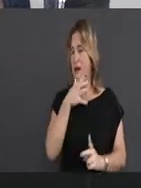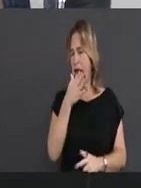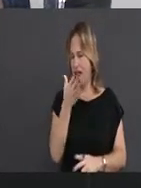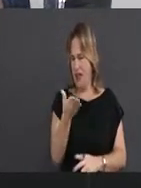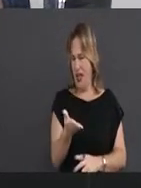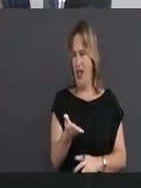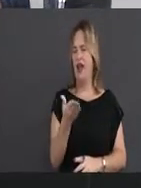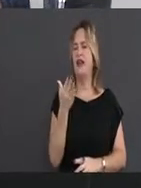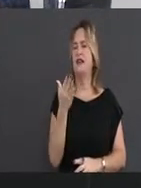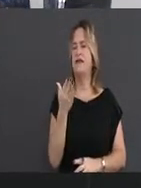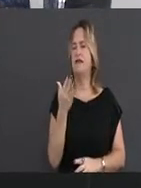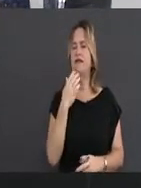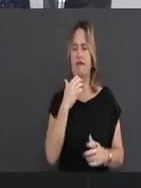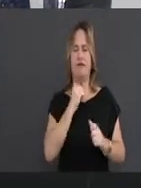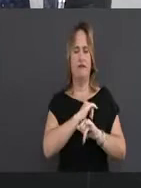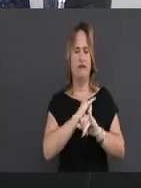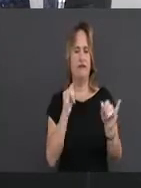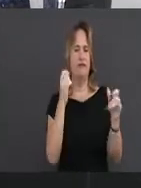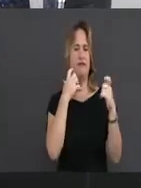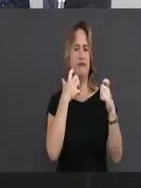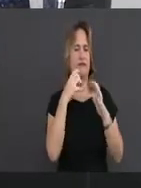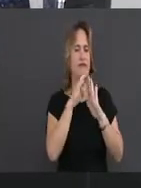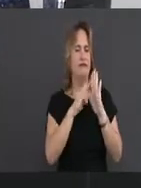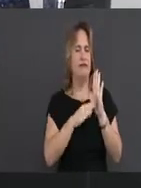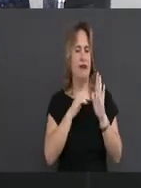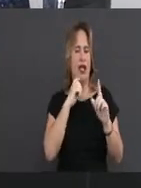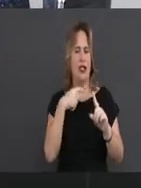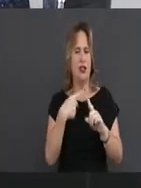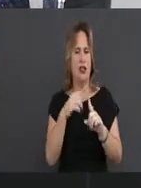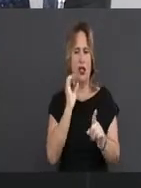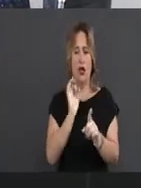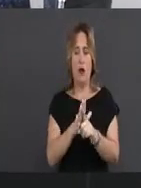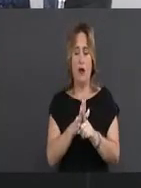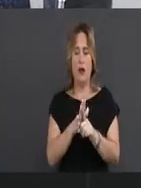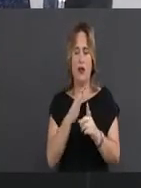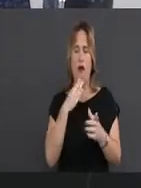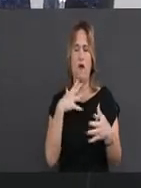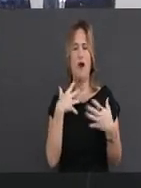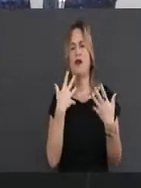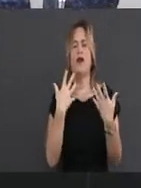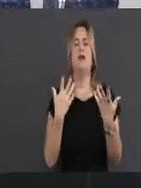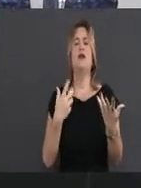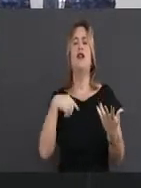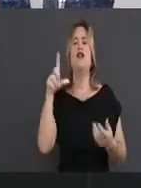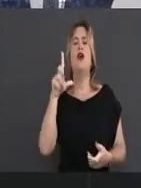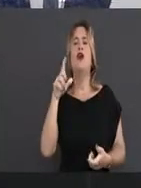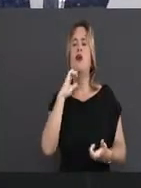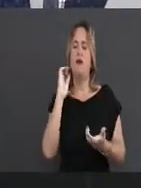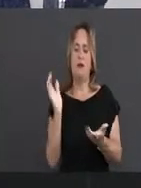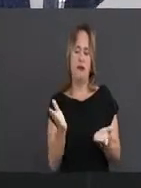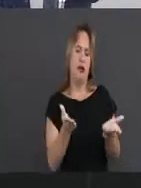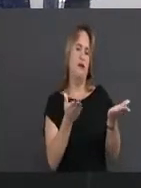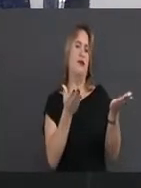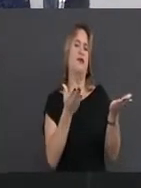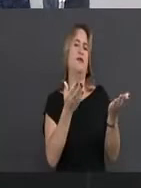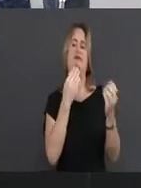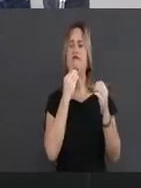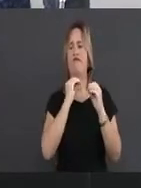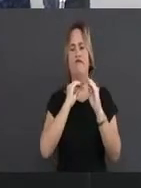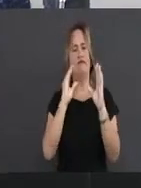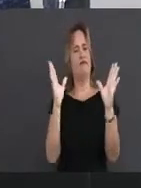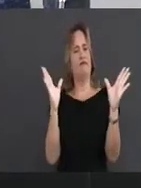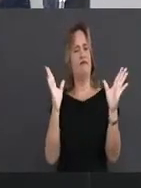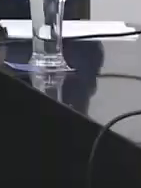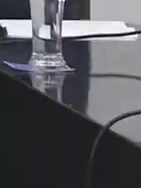la riqueza de mantener este programa. Vamos entonces a comenzar con ese buen espíritu de lunes. Usted sea bienvenido y tenga muy buenos